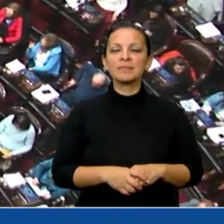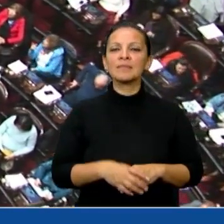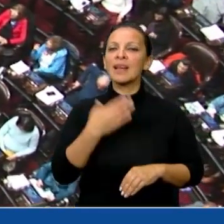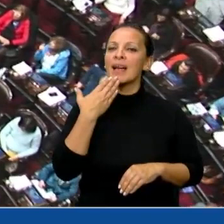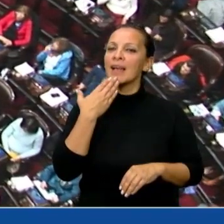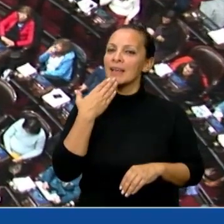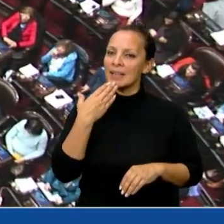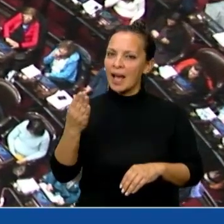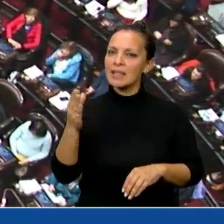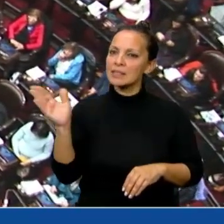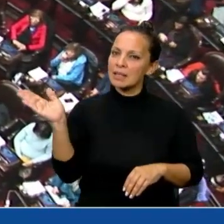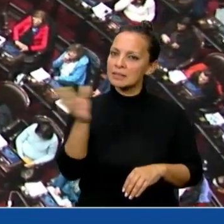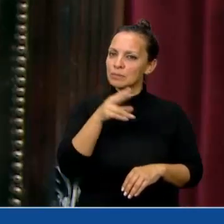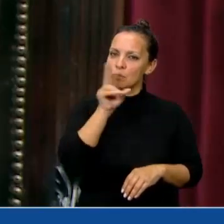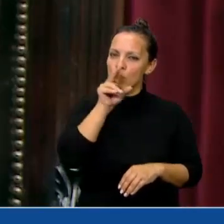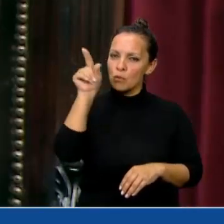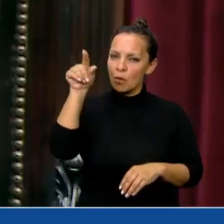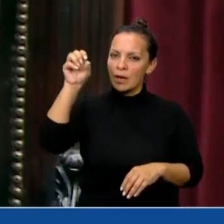gracias a todas por venir.